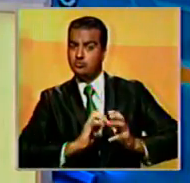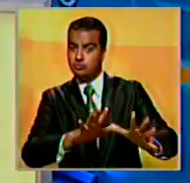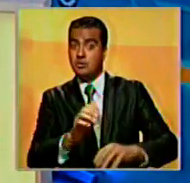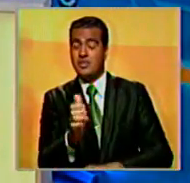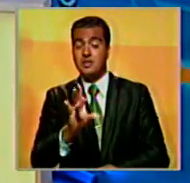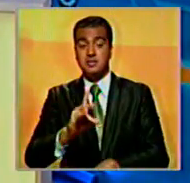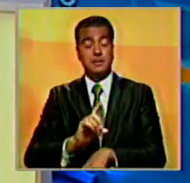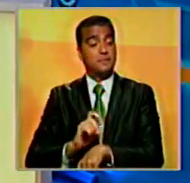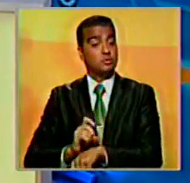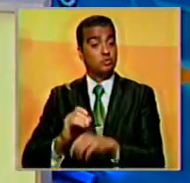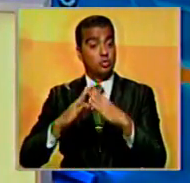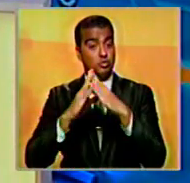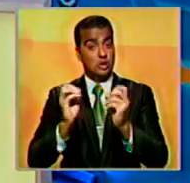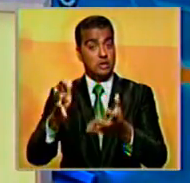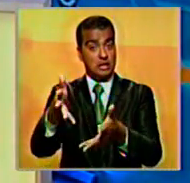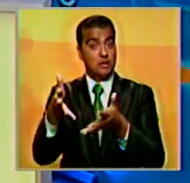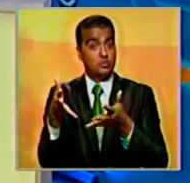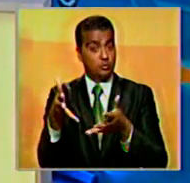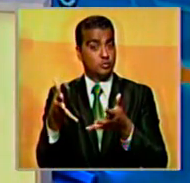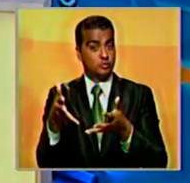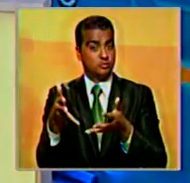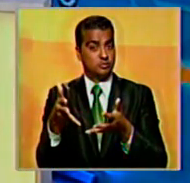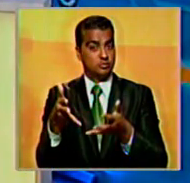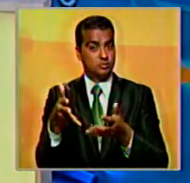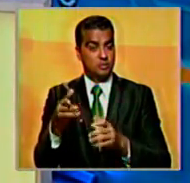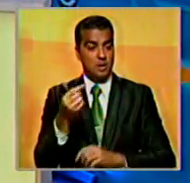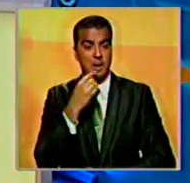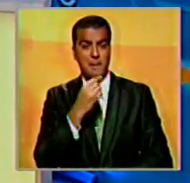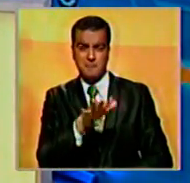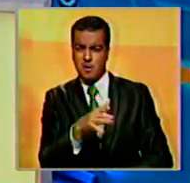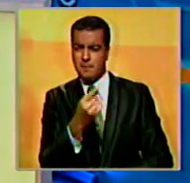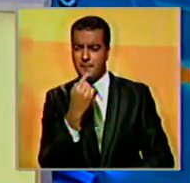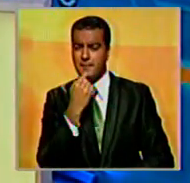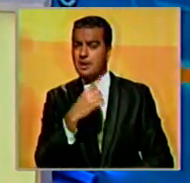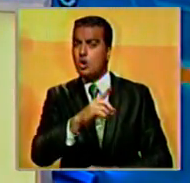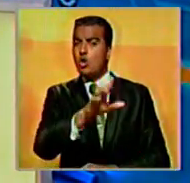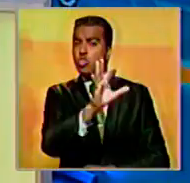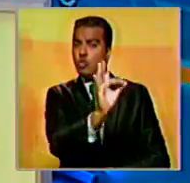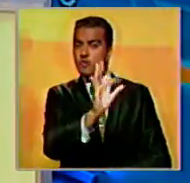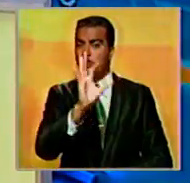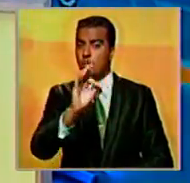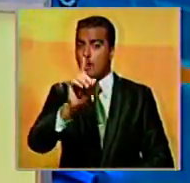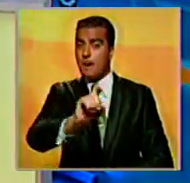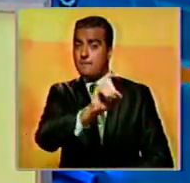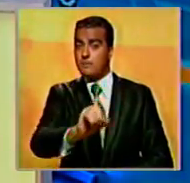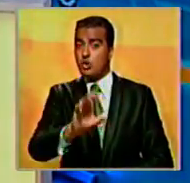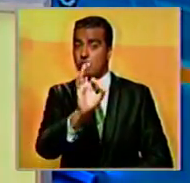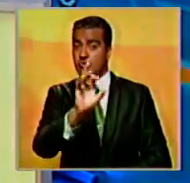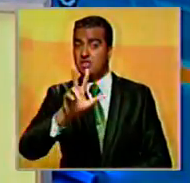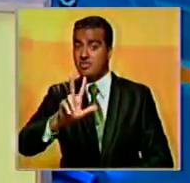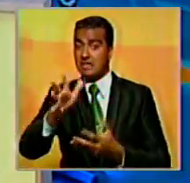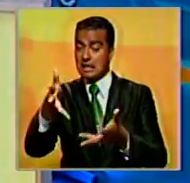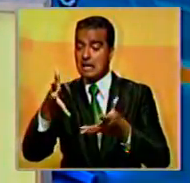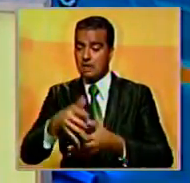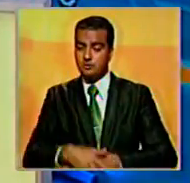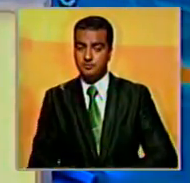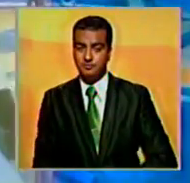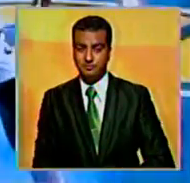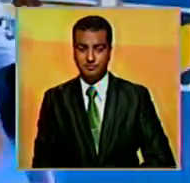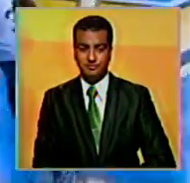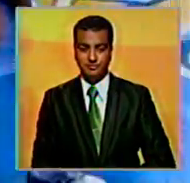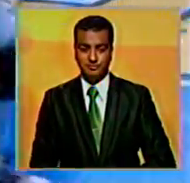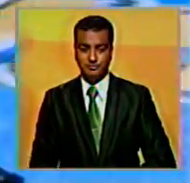minutos de acción. Todo esto en el triunfo de su equipo, los Raptors de Toronto, con pizarra final de 99-93 sobre los Caballeros de